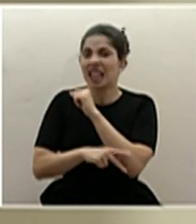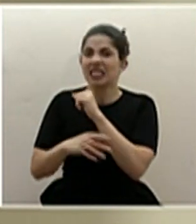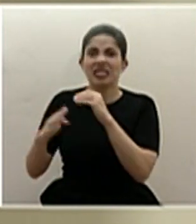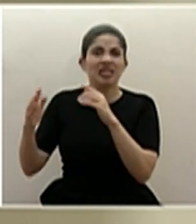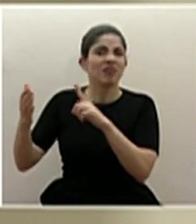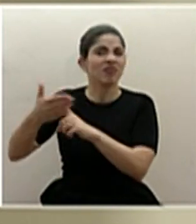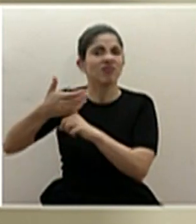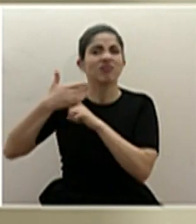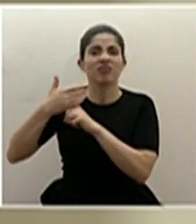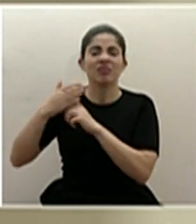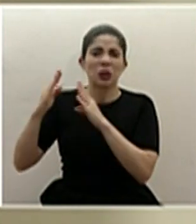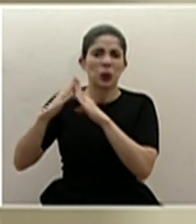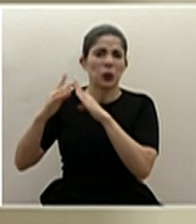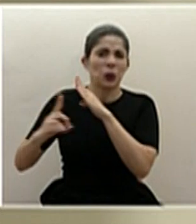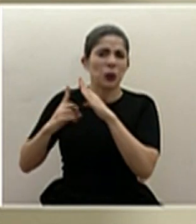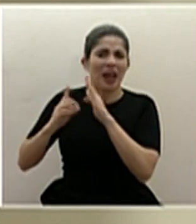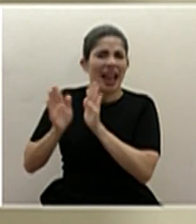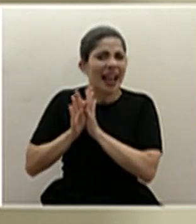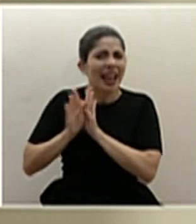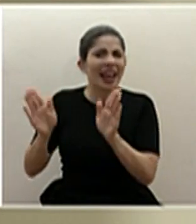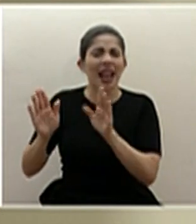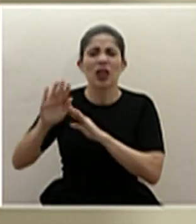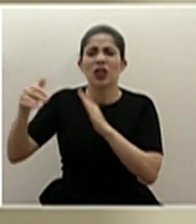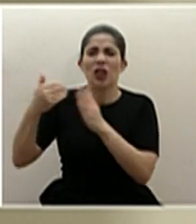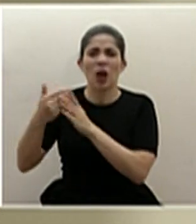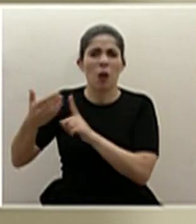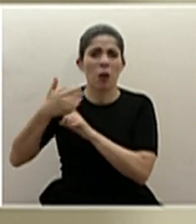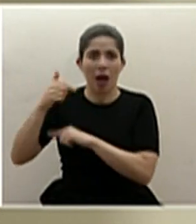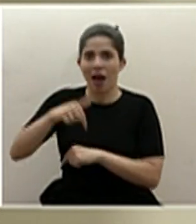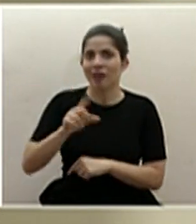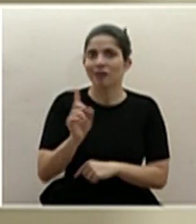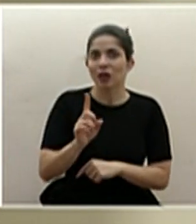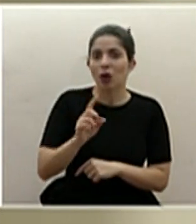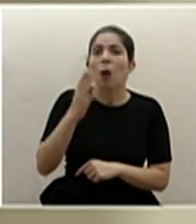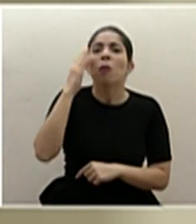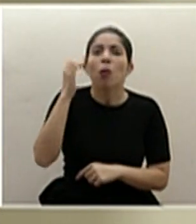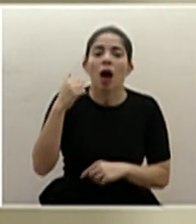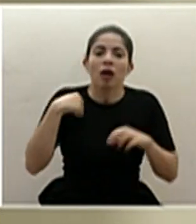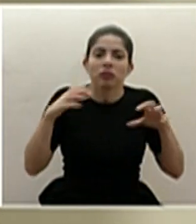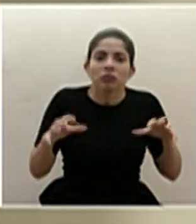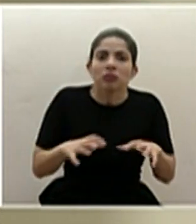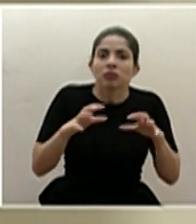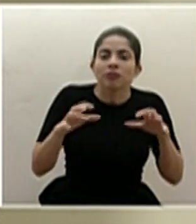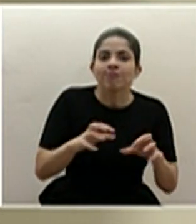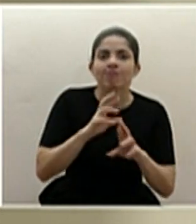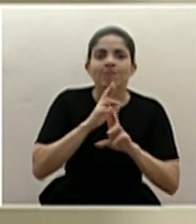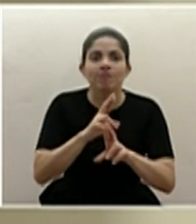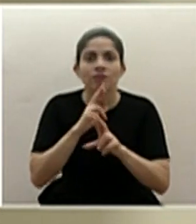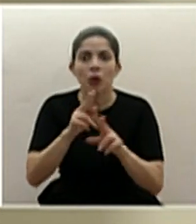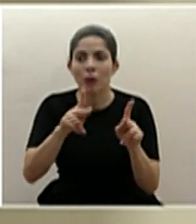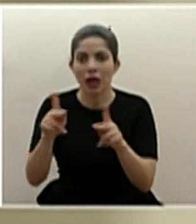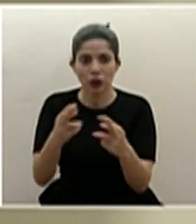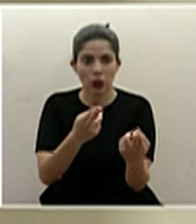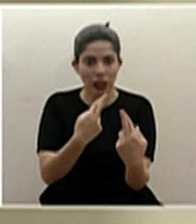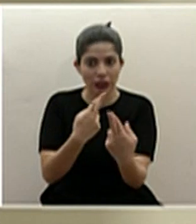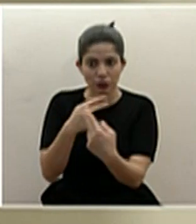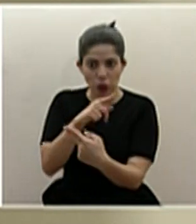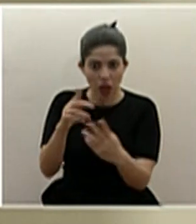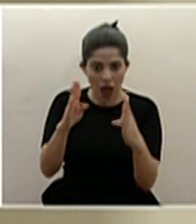generalizadas. ¿Justamente por qué? Porque hemos tenido respuestas y acciones oportunas con un apoyo mayoritario y con